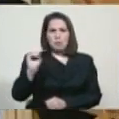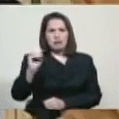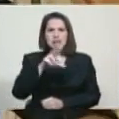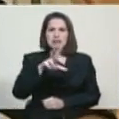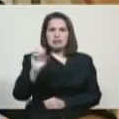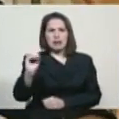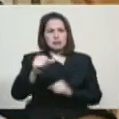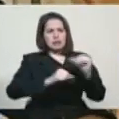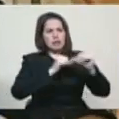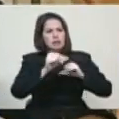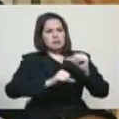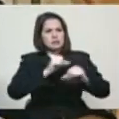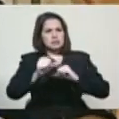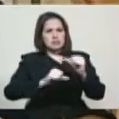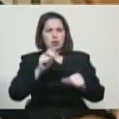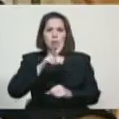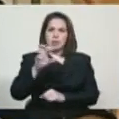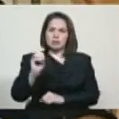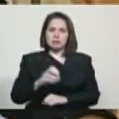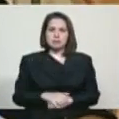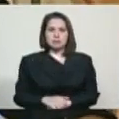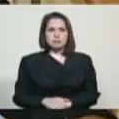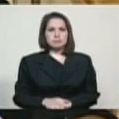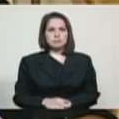siglo XX.